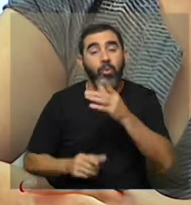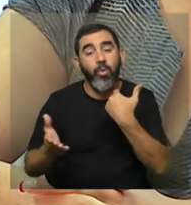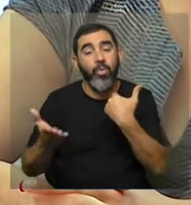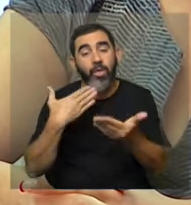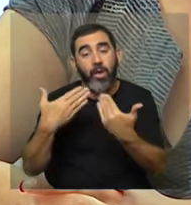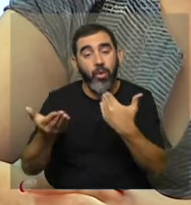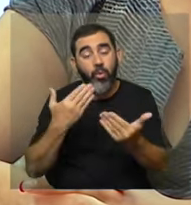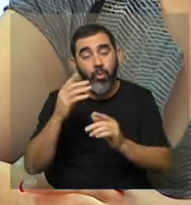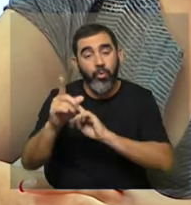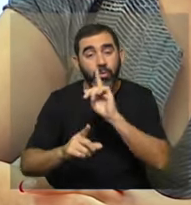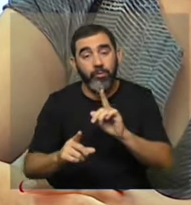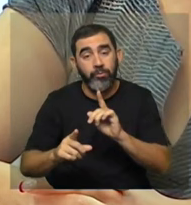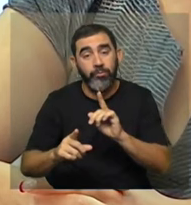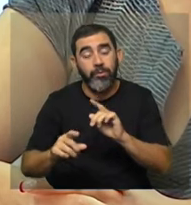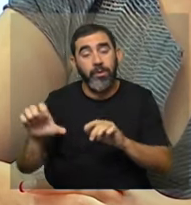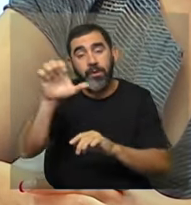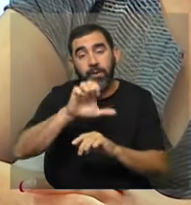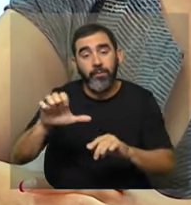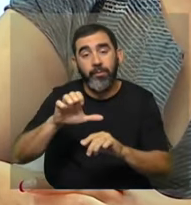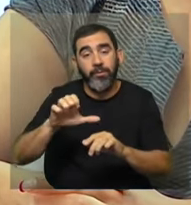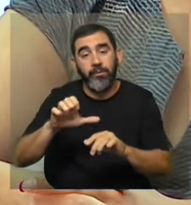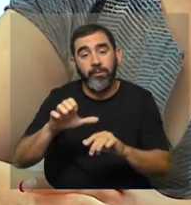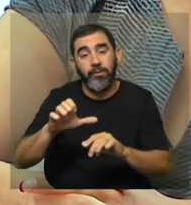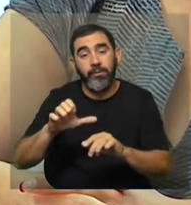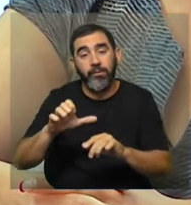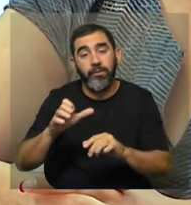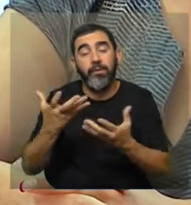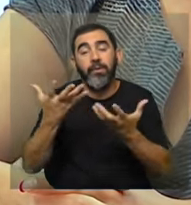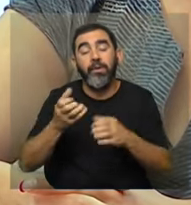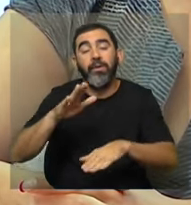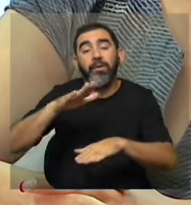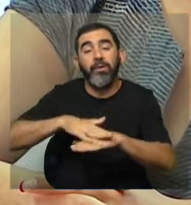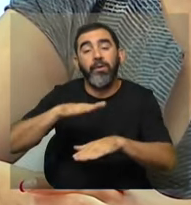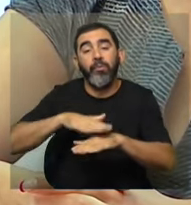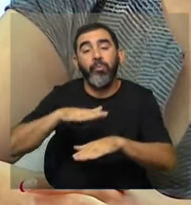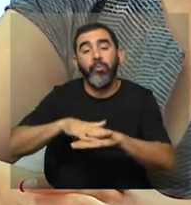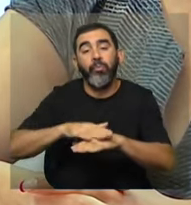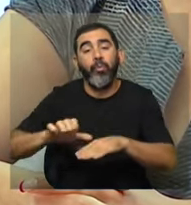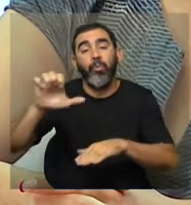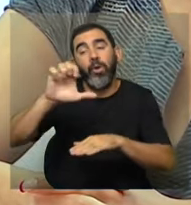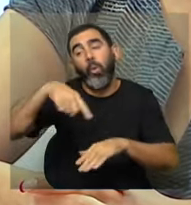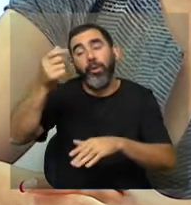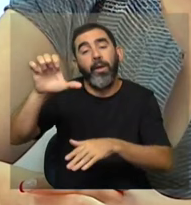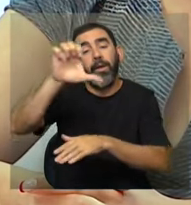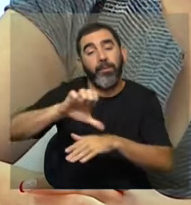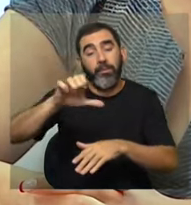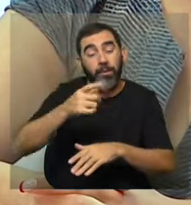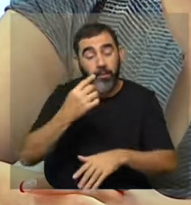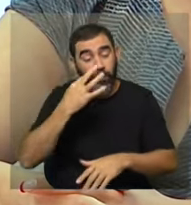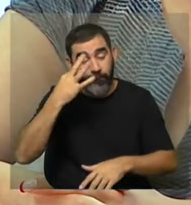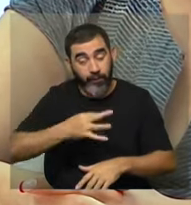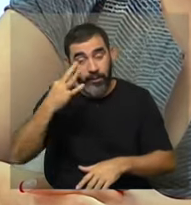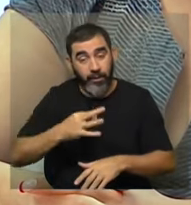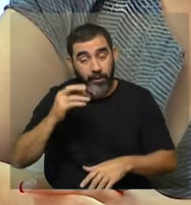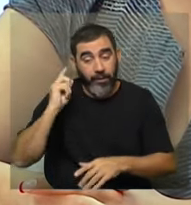hemos tenido Ellos están tratando de transferir la responsabilidad eventuales empresas tercerizadas cuando quien